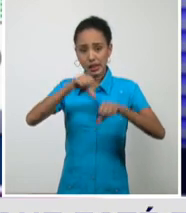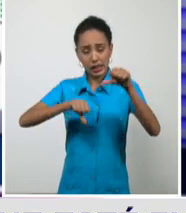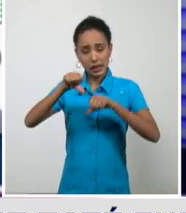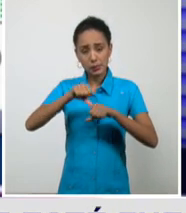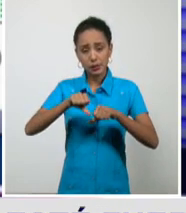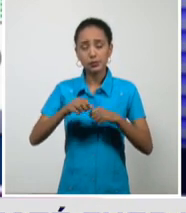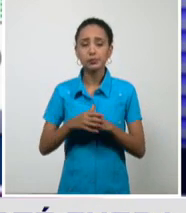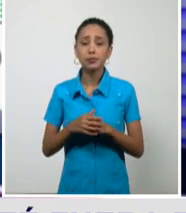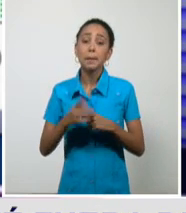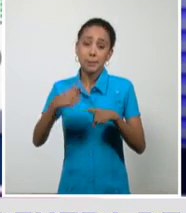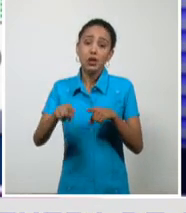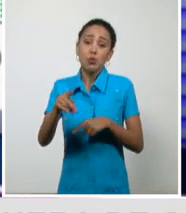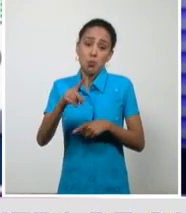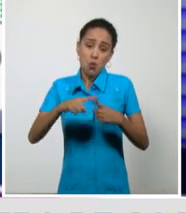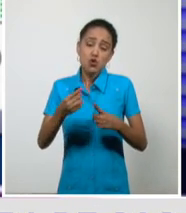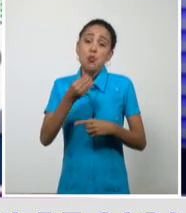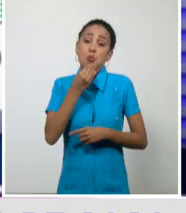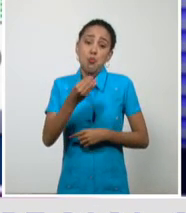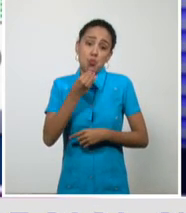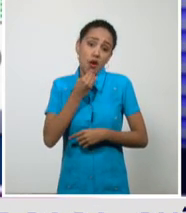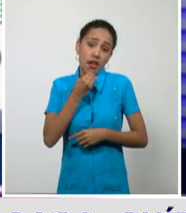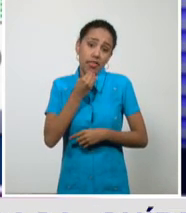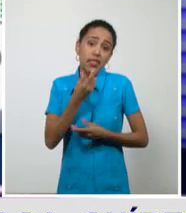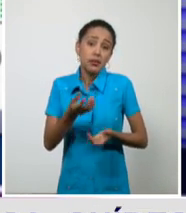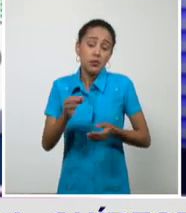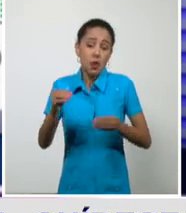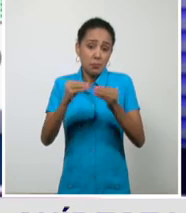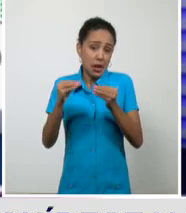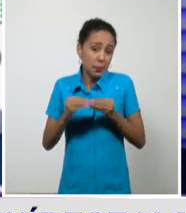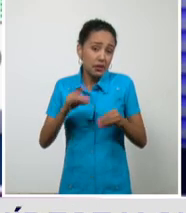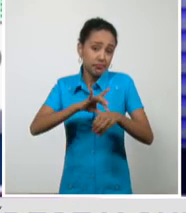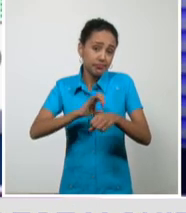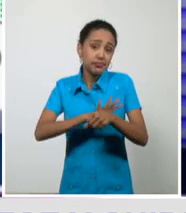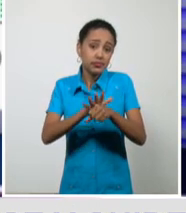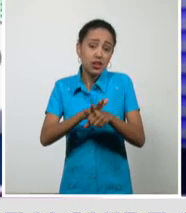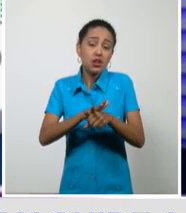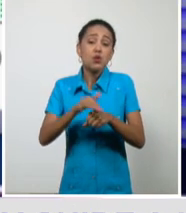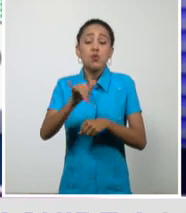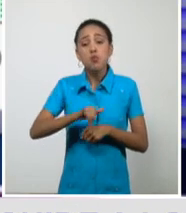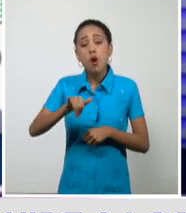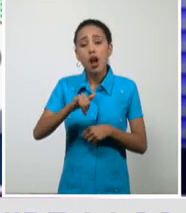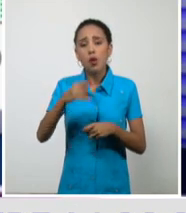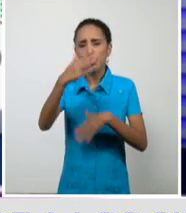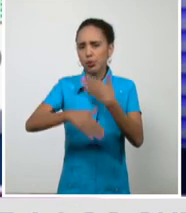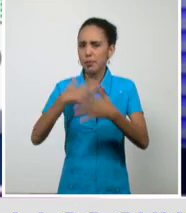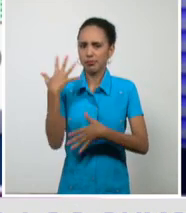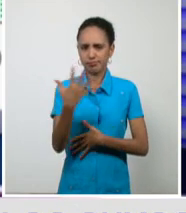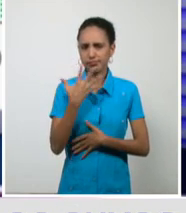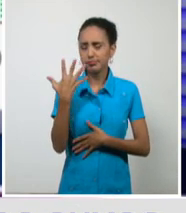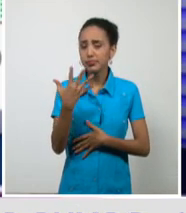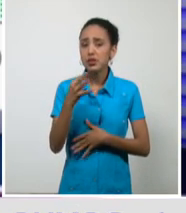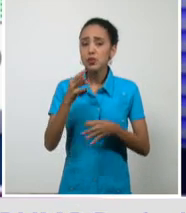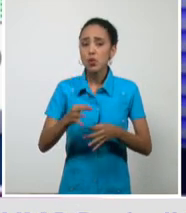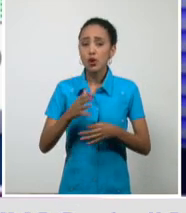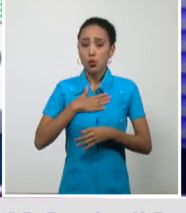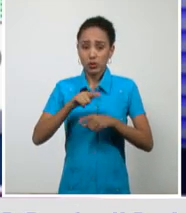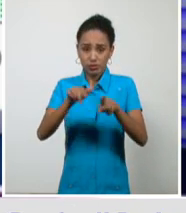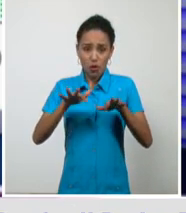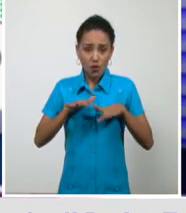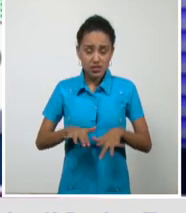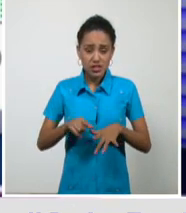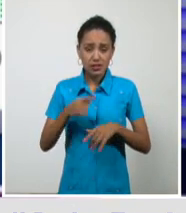que ocurran y han ocurrido pequeños sucesos ambientales y en este caso también nuestra oficina, que tiene